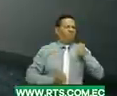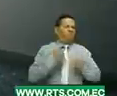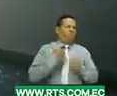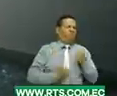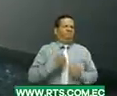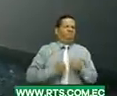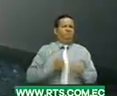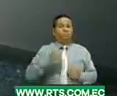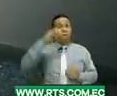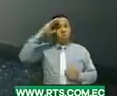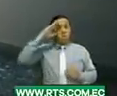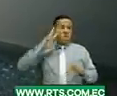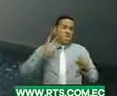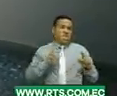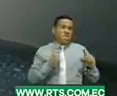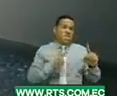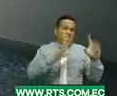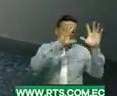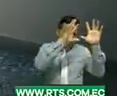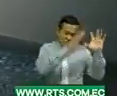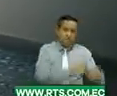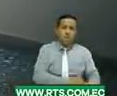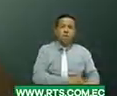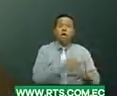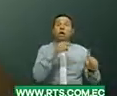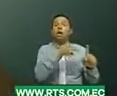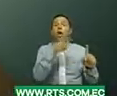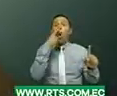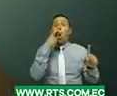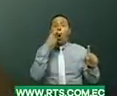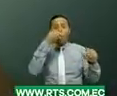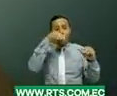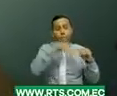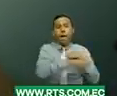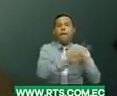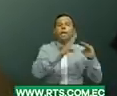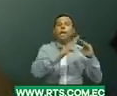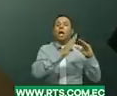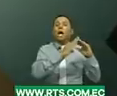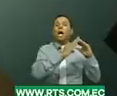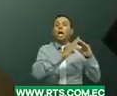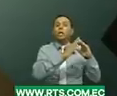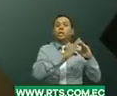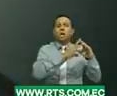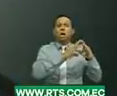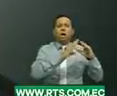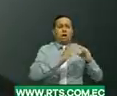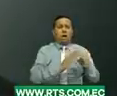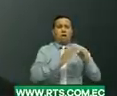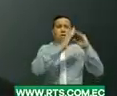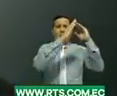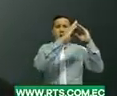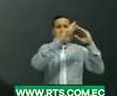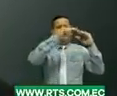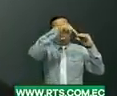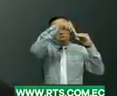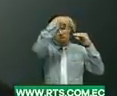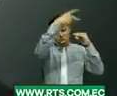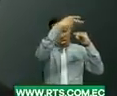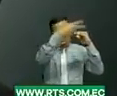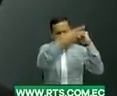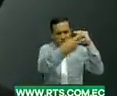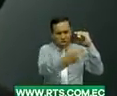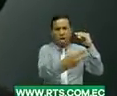persecución. Este ciudadano ingresa hacia un domicilio, se lanza de un segundo piso, continúa la persecución